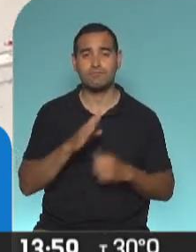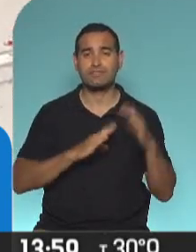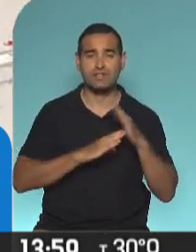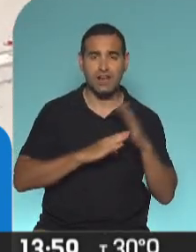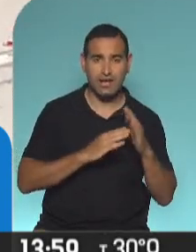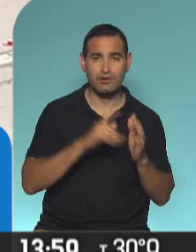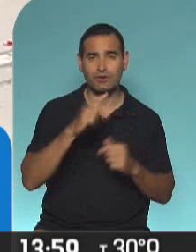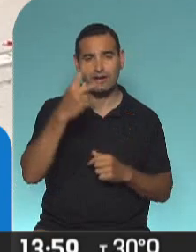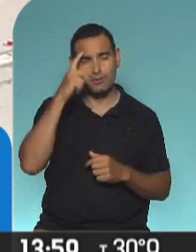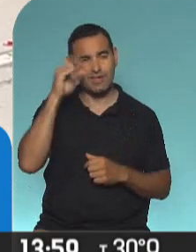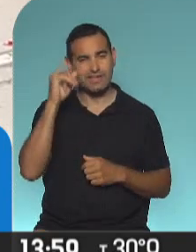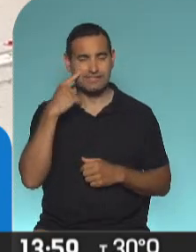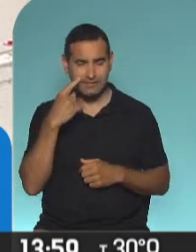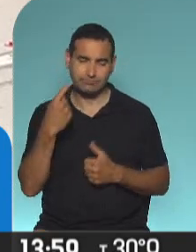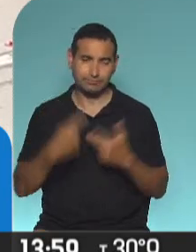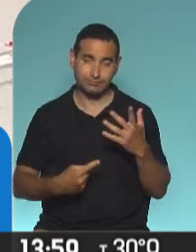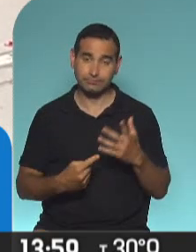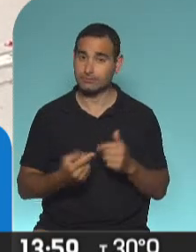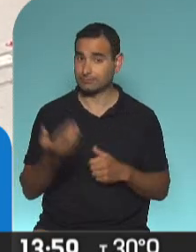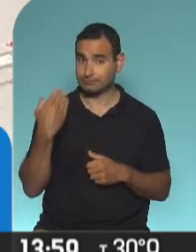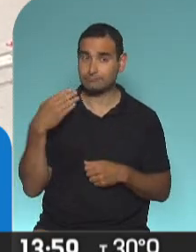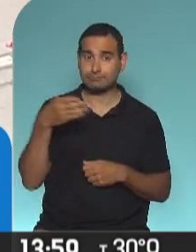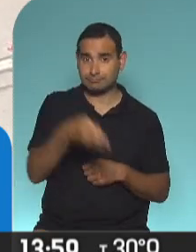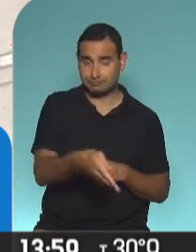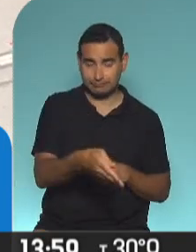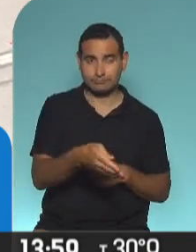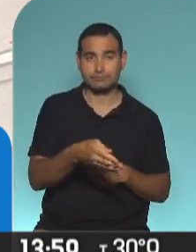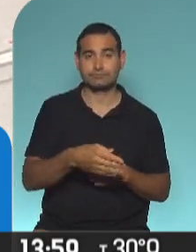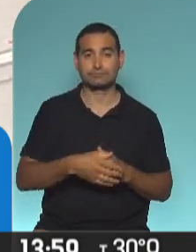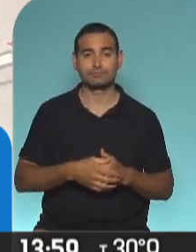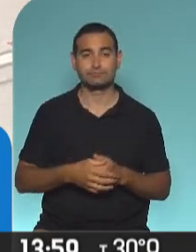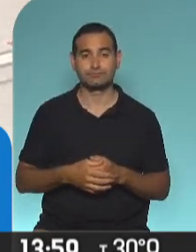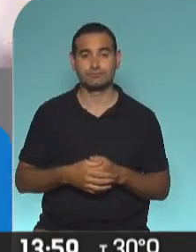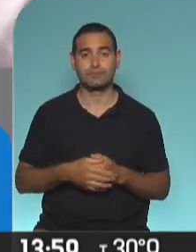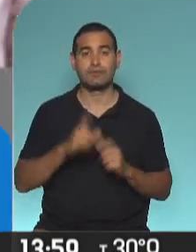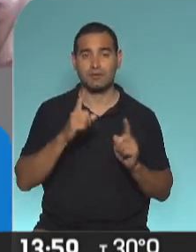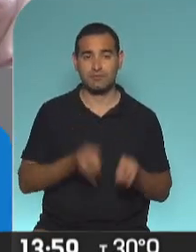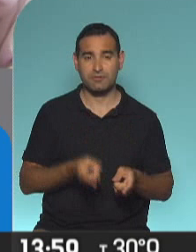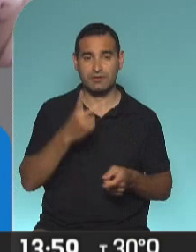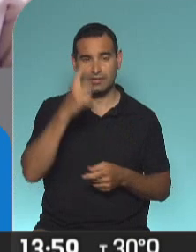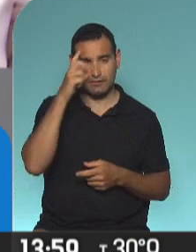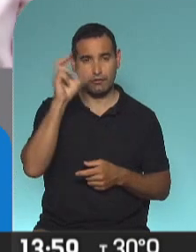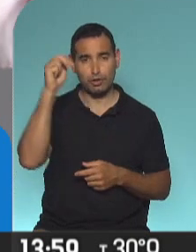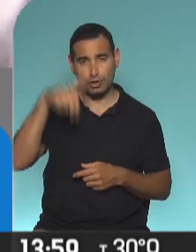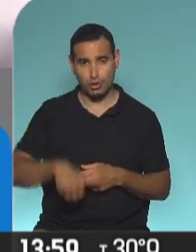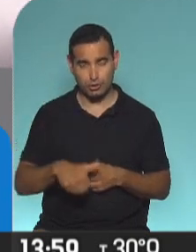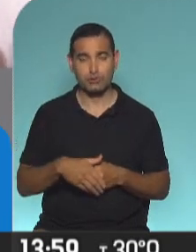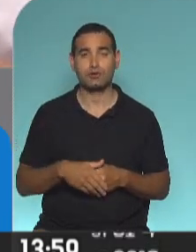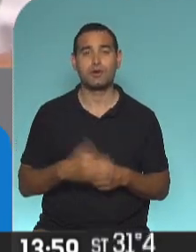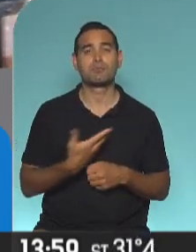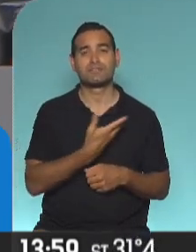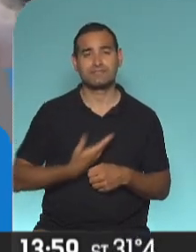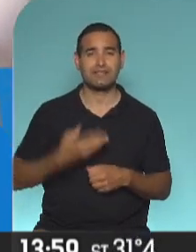de Lavezzi, de Pekerman, hace instantes hicieron su ingreso justamente Juan Sebastián Verón, el presidente de Estudiantes,